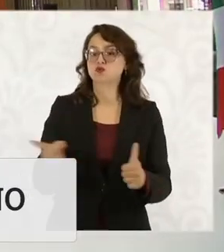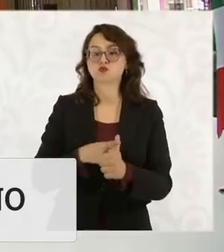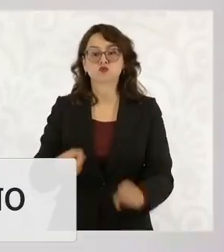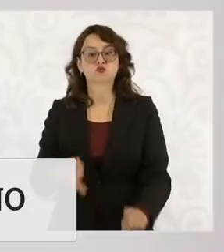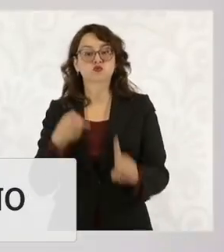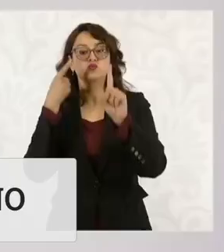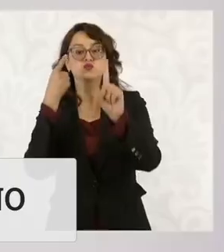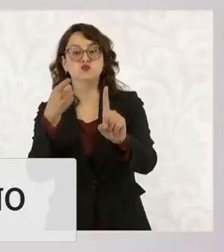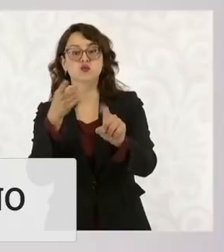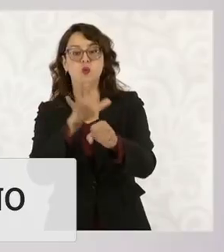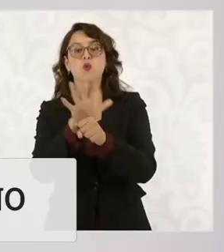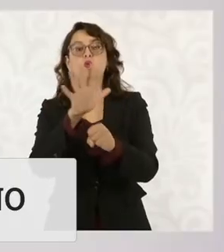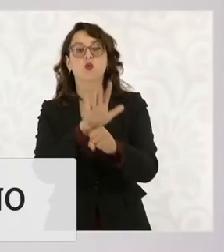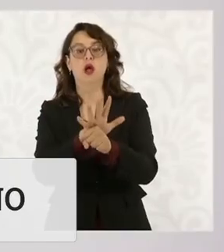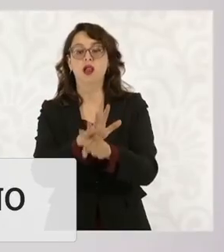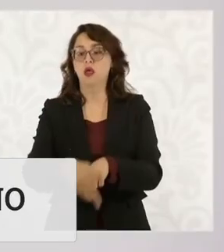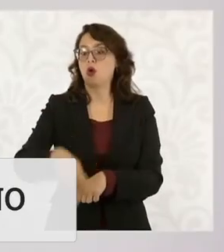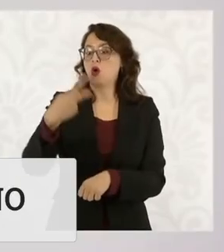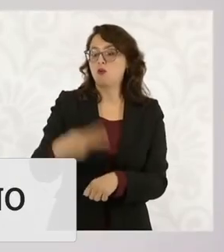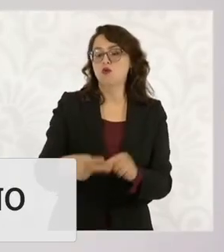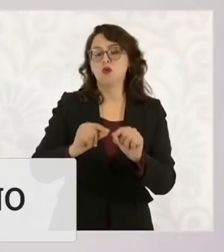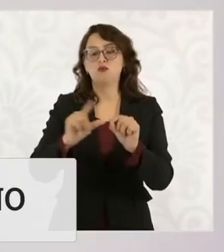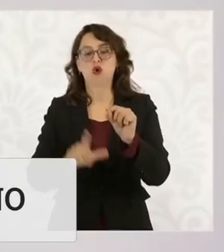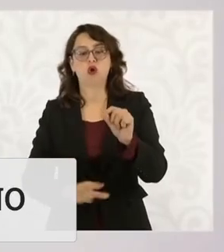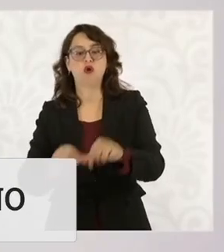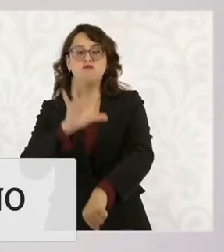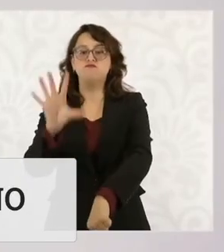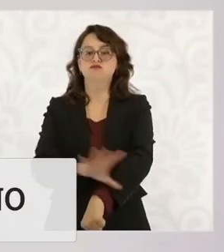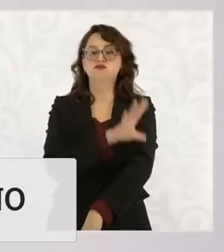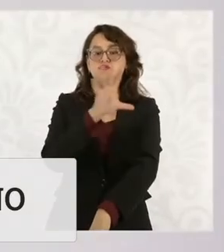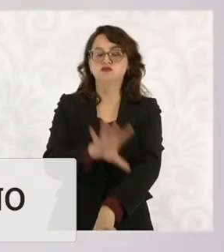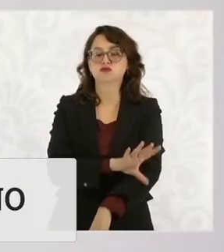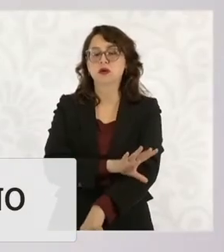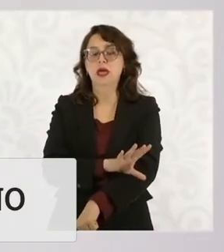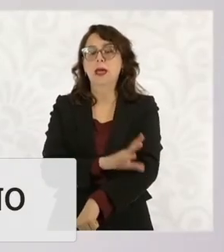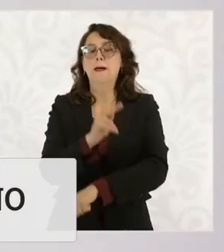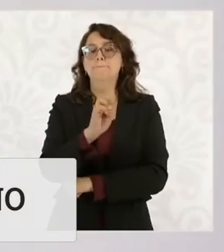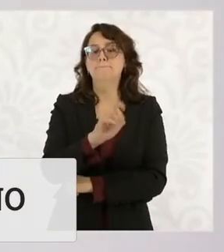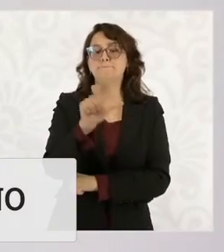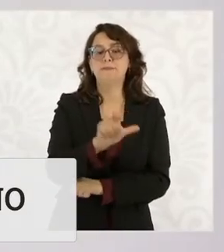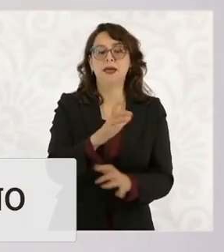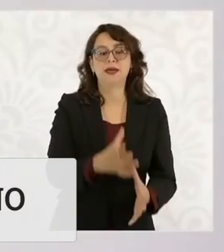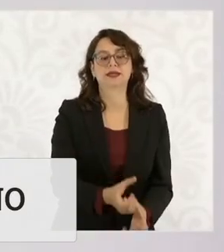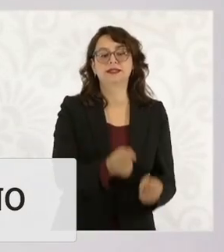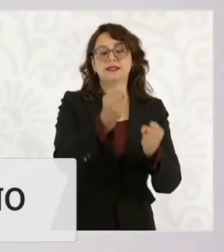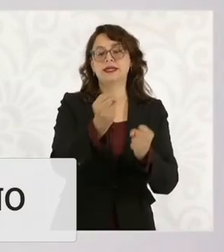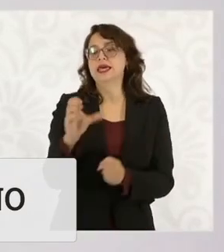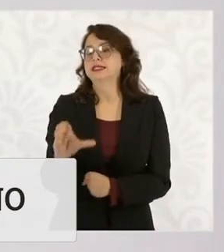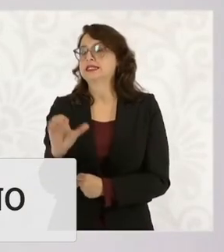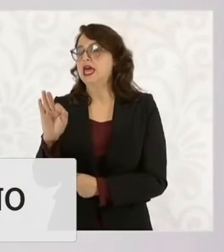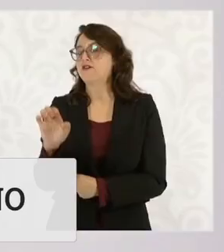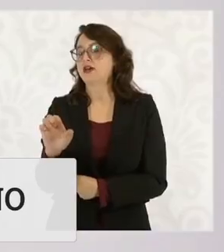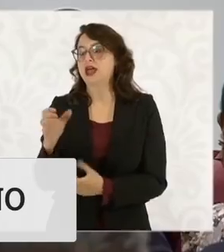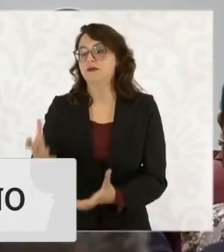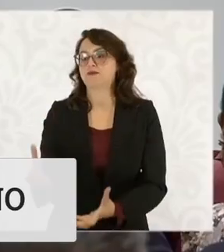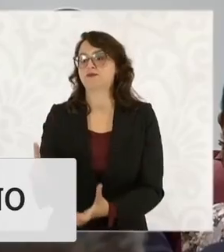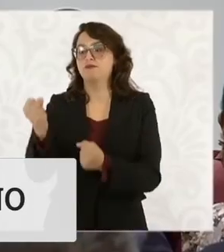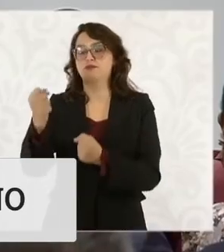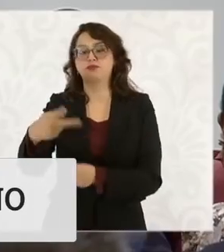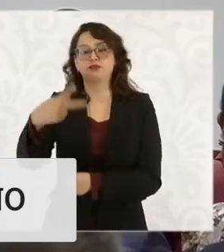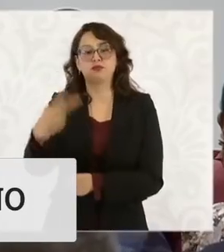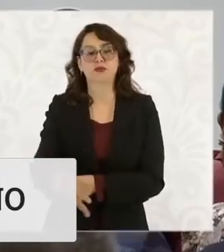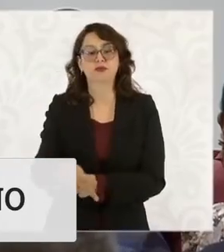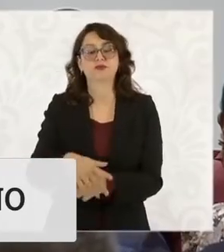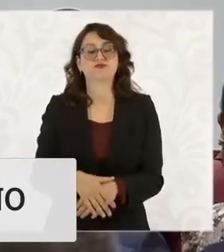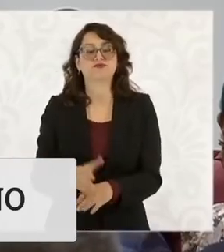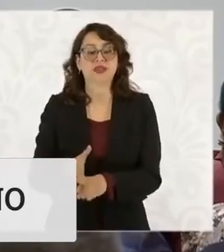la recuperación de la soberanía energética y el rescate de Pemex y de CFE como empresas de la nación.